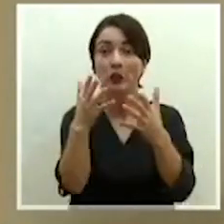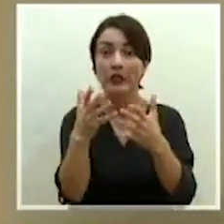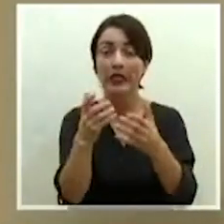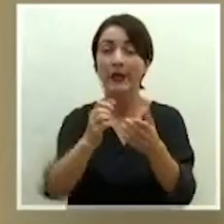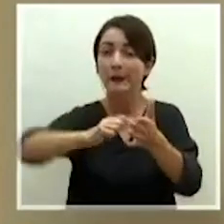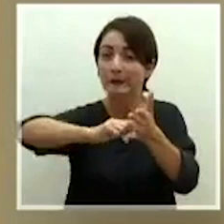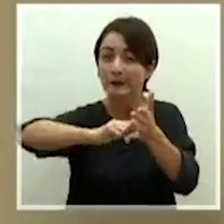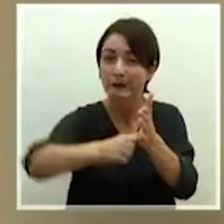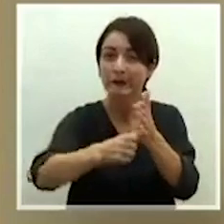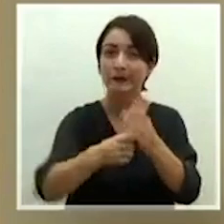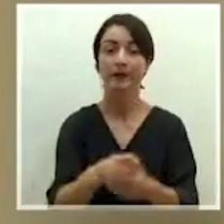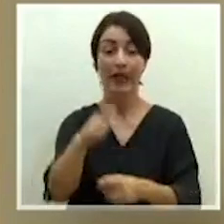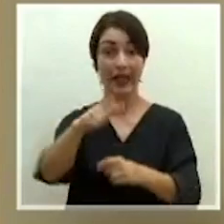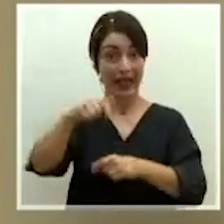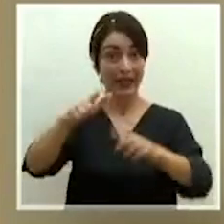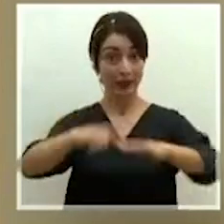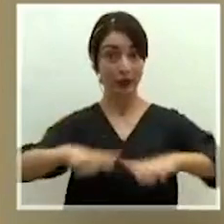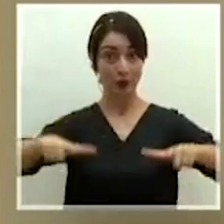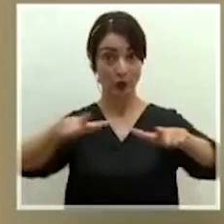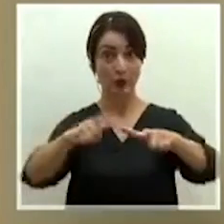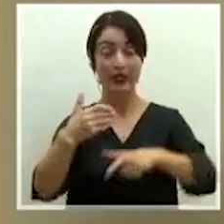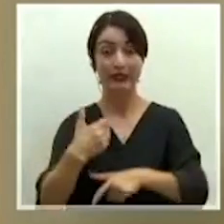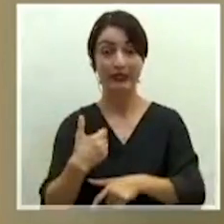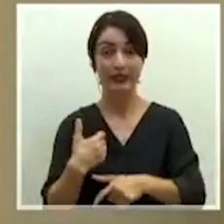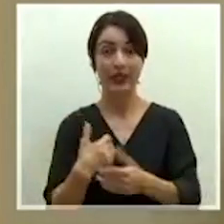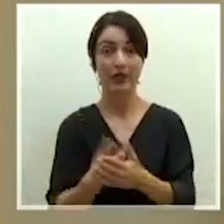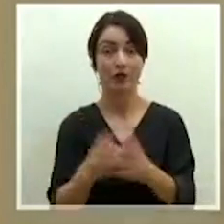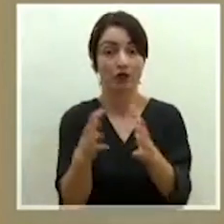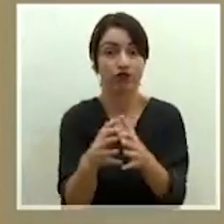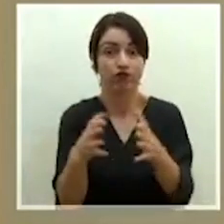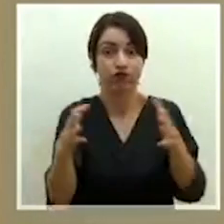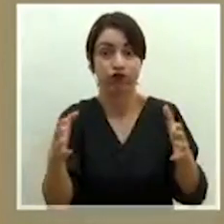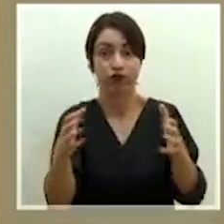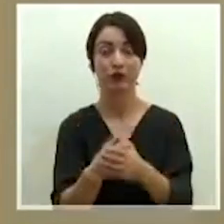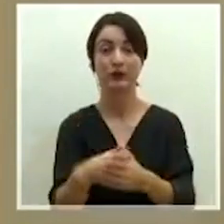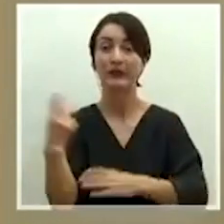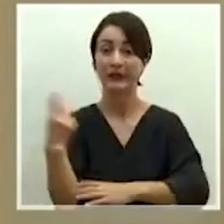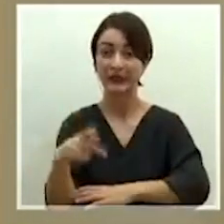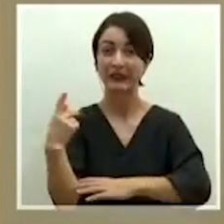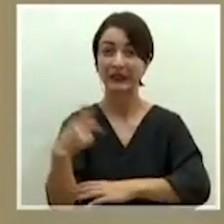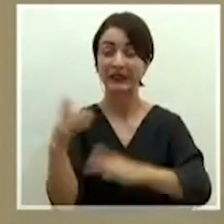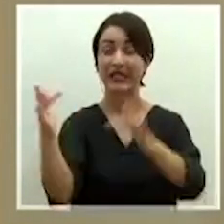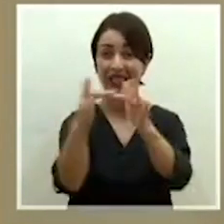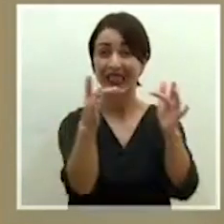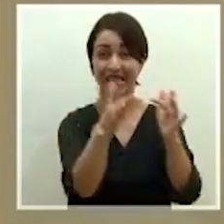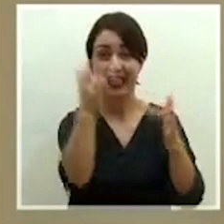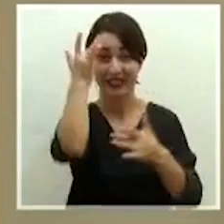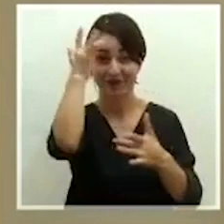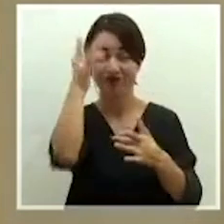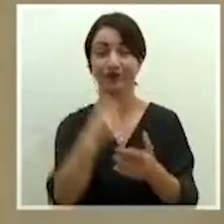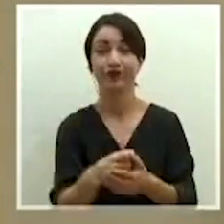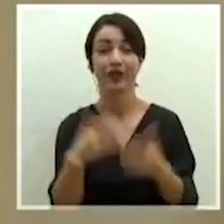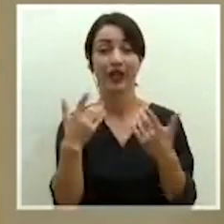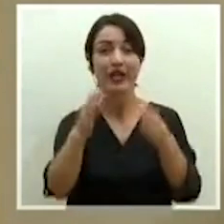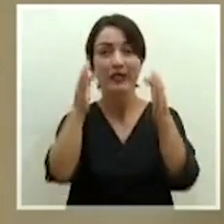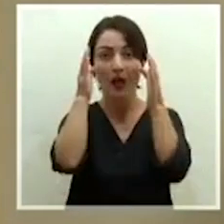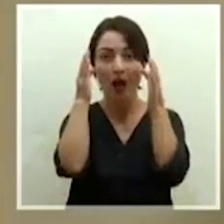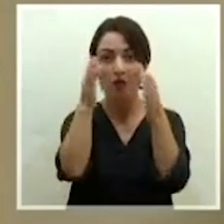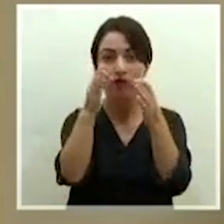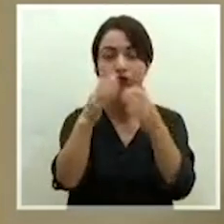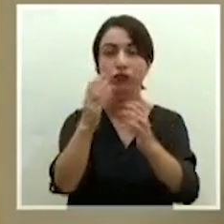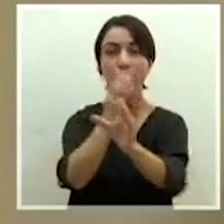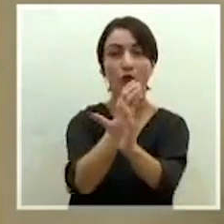que en estos sitios tenemos un aumento del riesgo de transmisión y estas medidas están orientadas